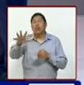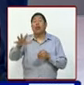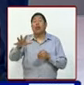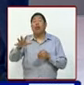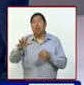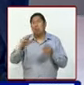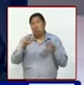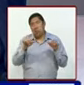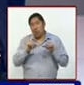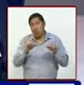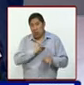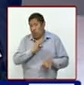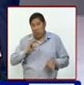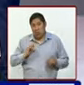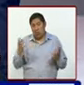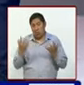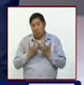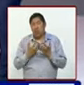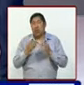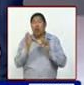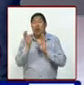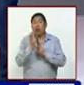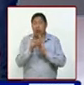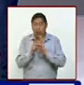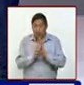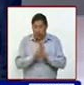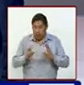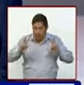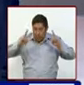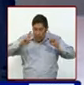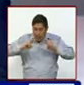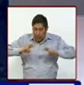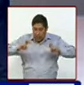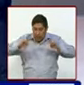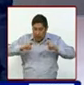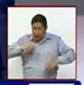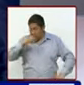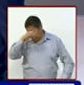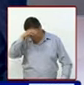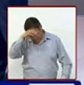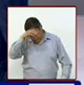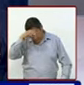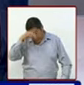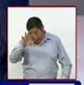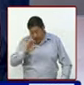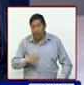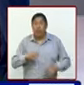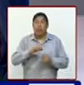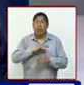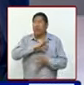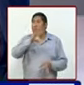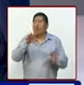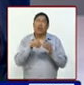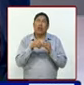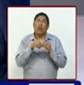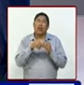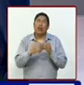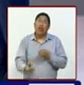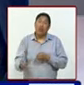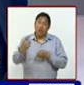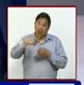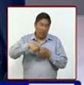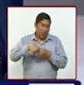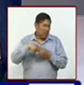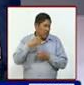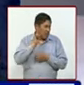275, que también la Comisión Mixta de Constitución está analizando. Bien, vamos a seguir, por favor, porque en total se han inscrito hasta el